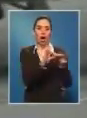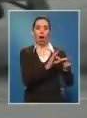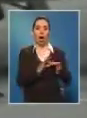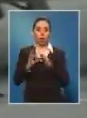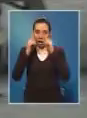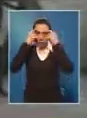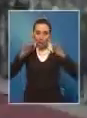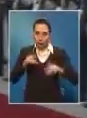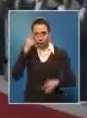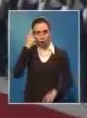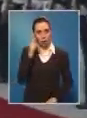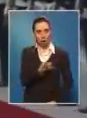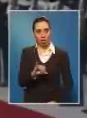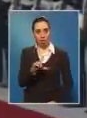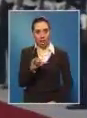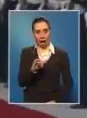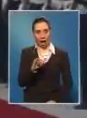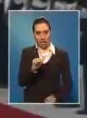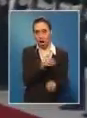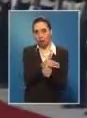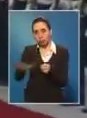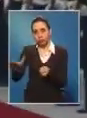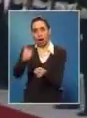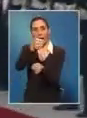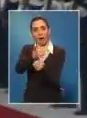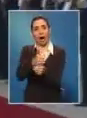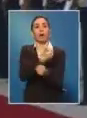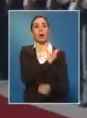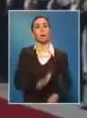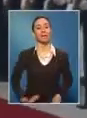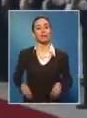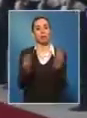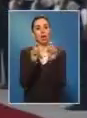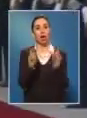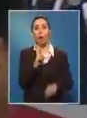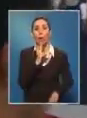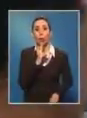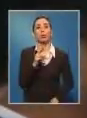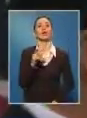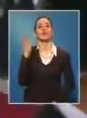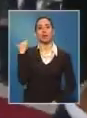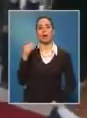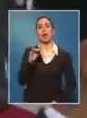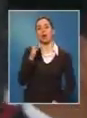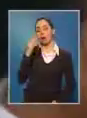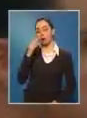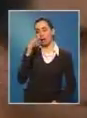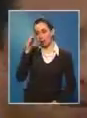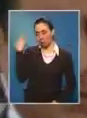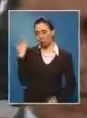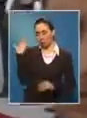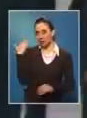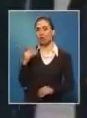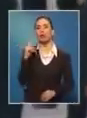esfuerzos. Recordemos que Zelaya fue depuesto, derrocado de su cargo de presidente de Honduras el 28 de junio pasado por un golpe de Estado encabezado por